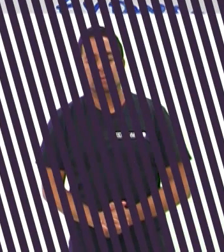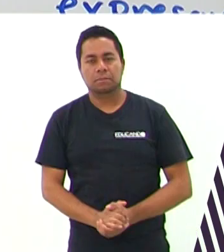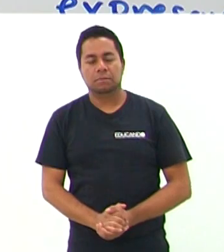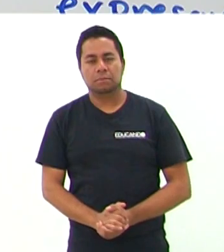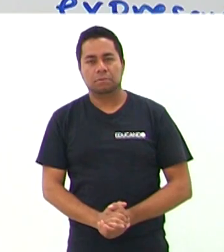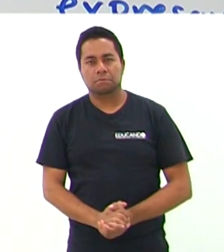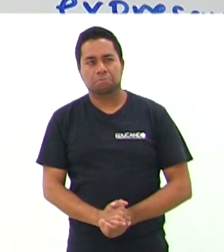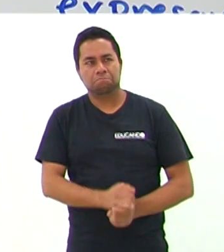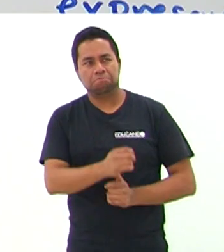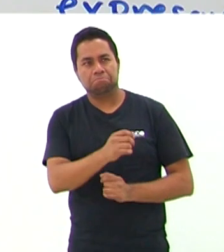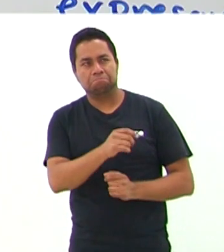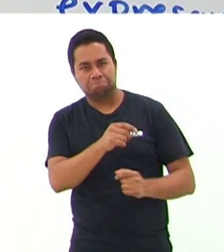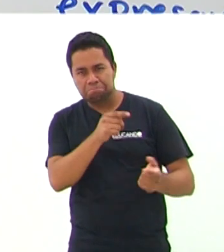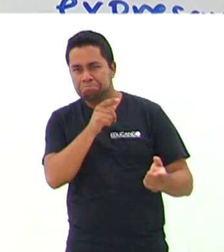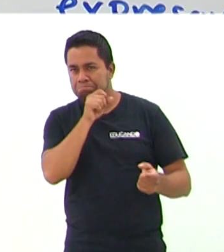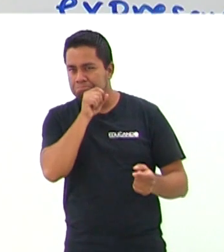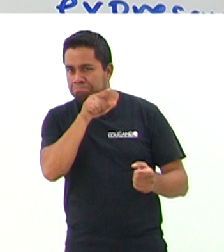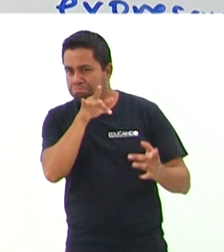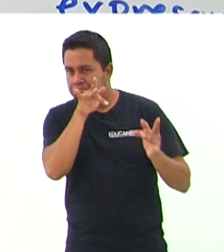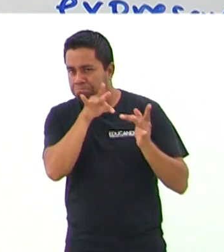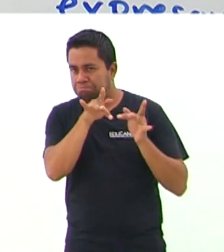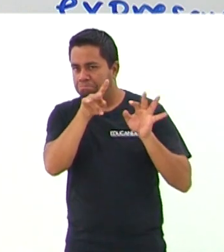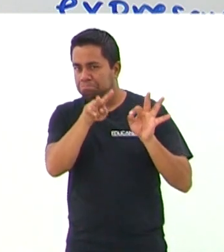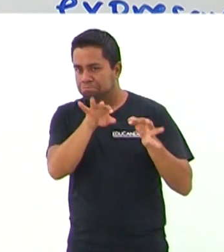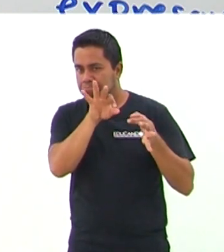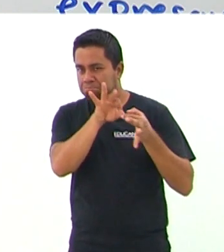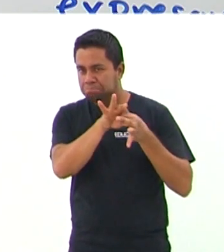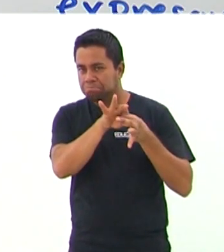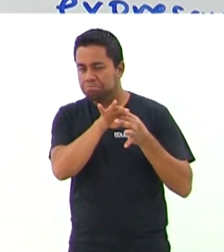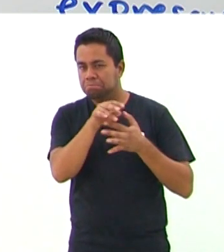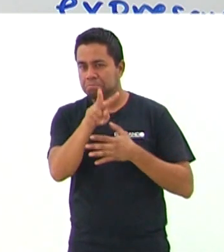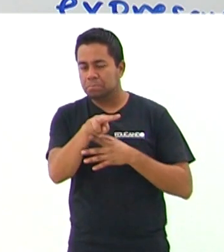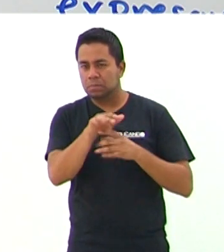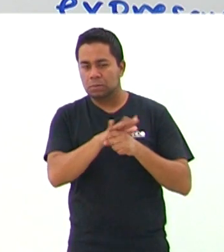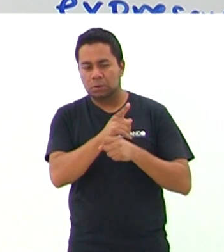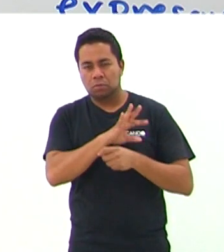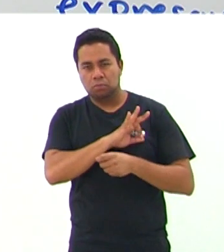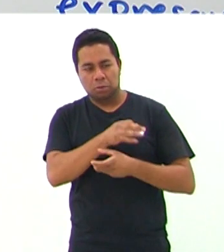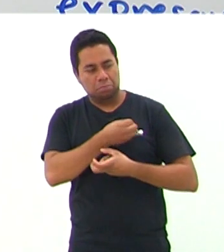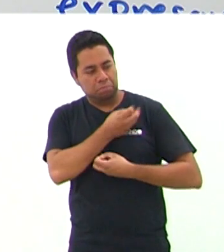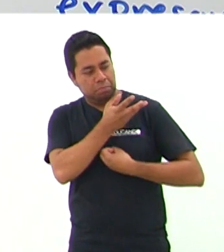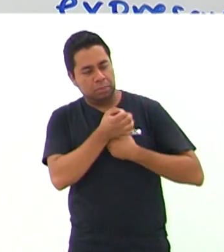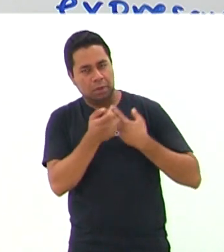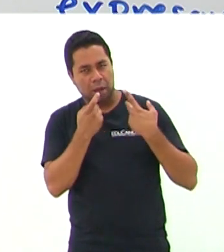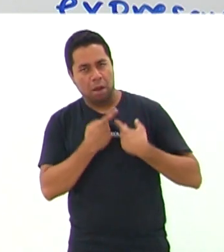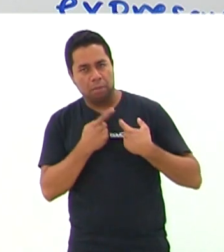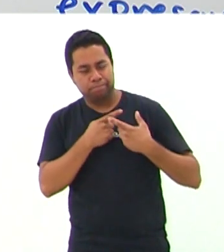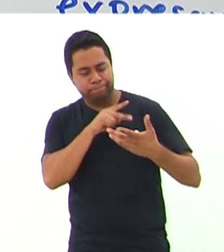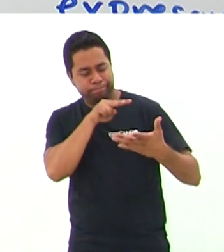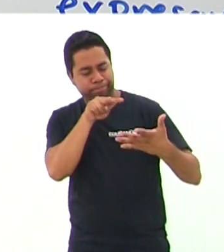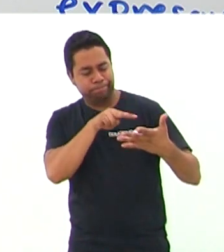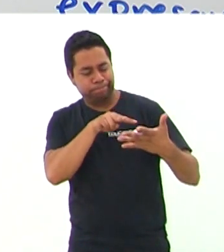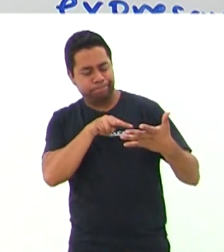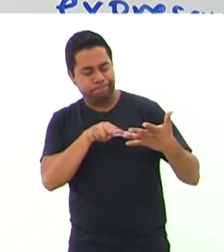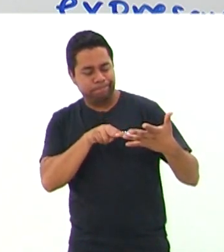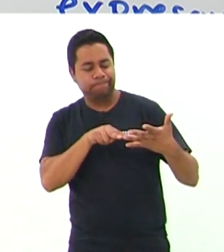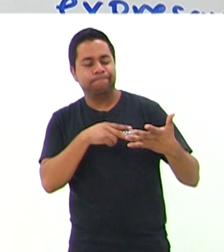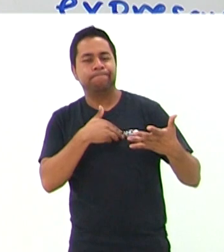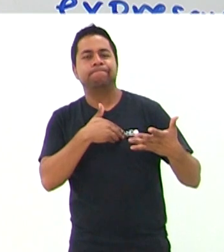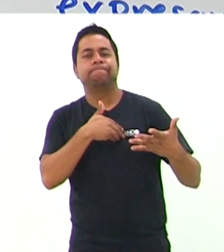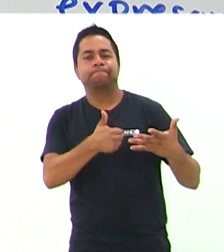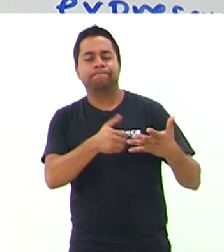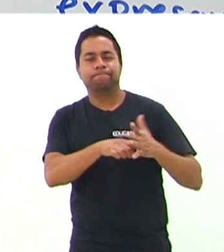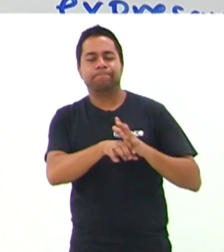Y se queda mejor, ¿verdad? Porque te permite transmitirle al receptor de la información